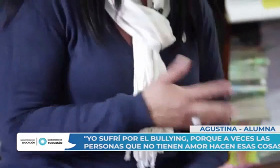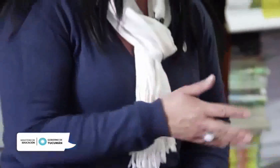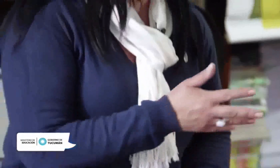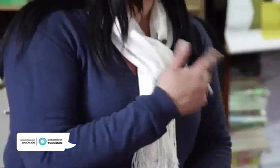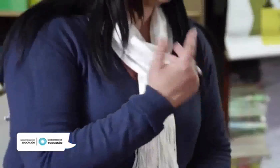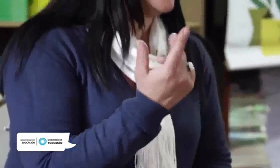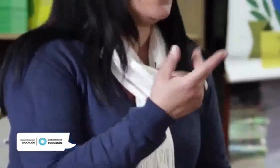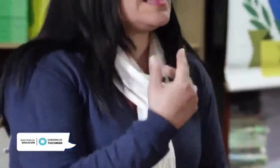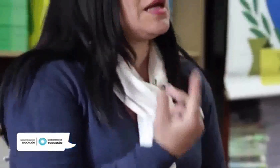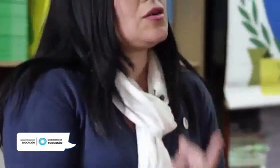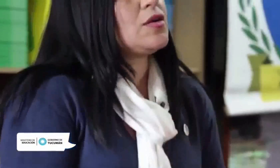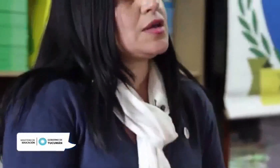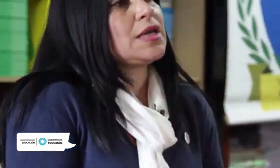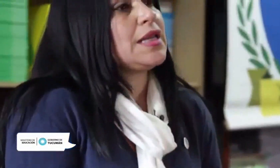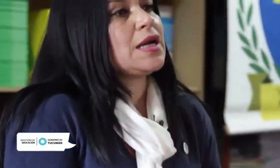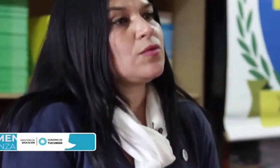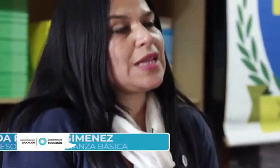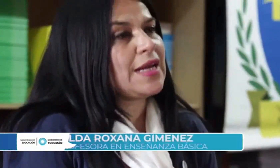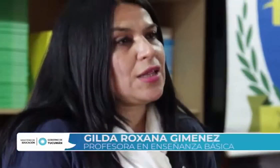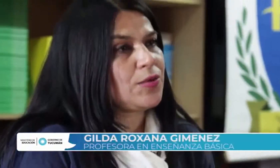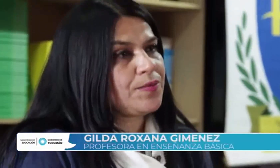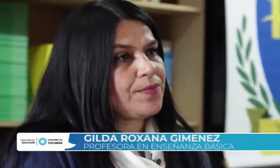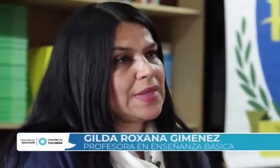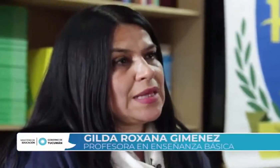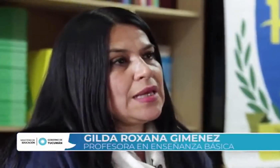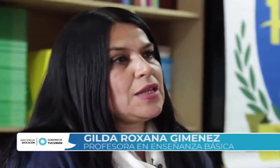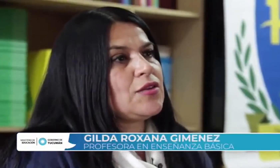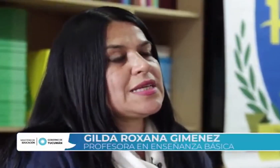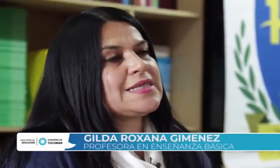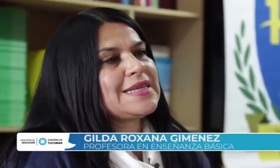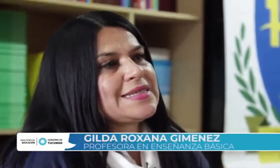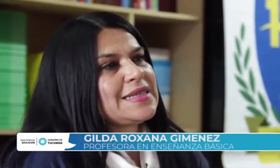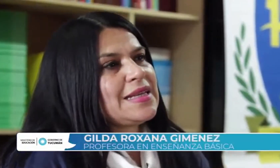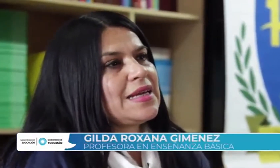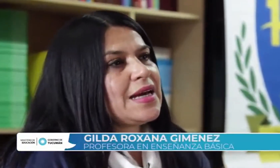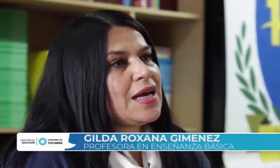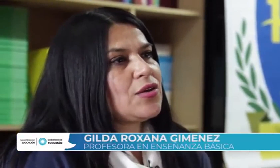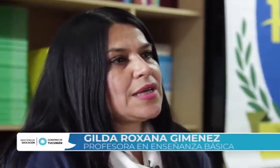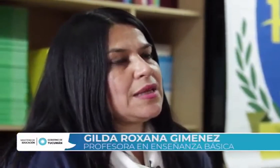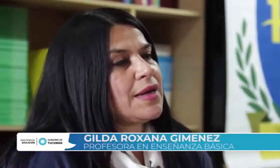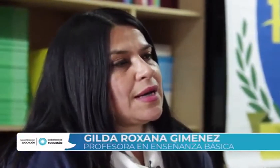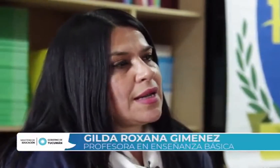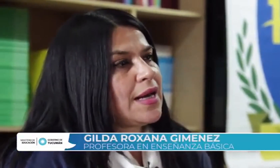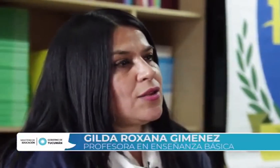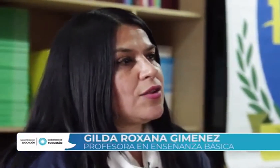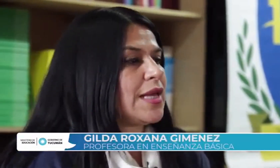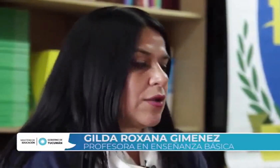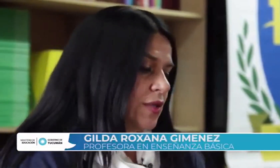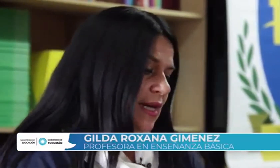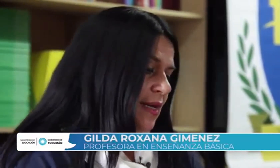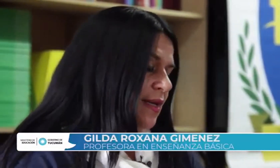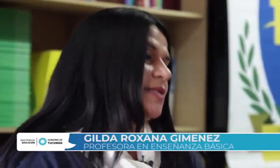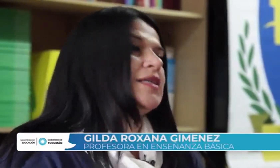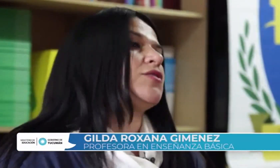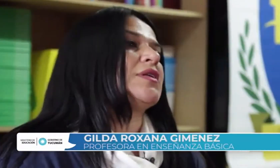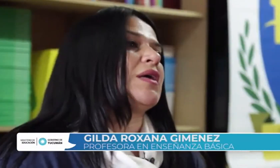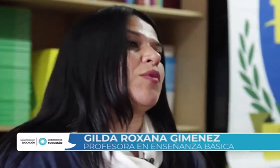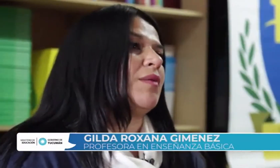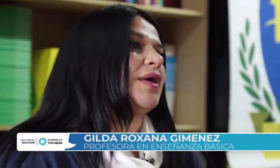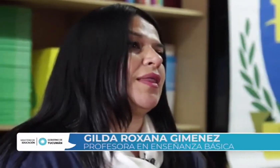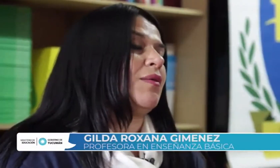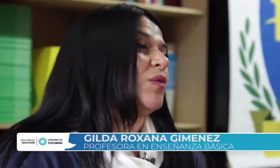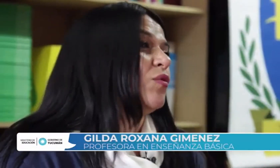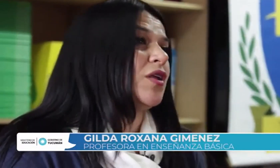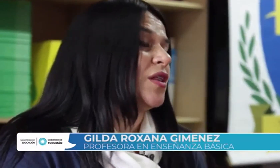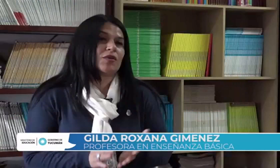personas. Hicimos que en cada grado elijan un delegado. Entonces, ese delegado estaba encargado de anotar qué chiquitos